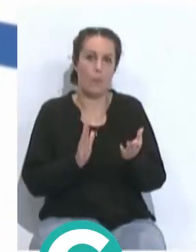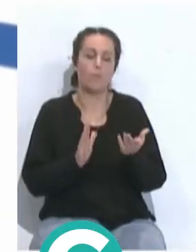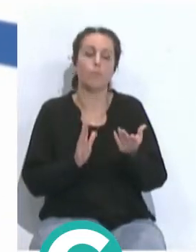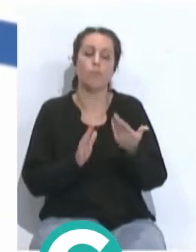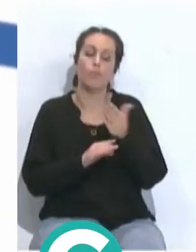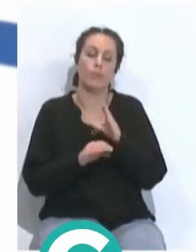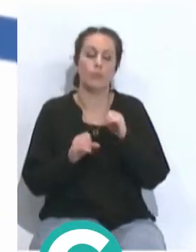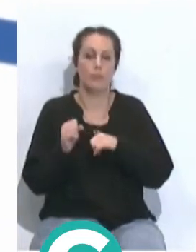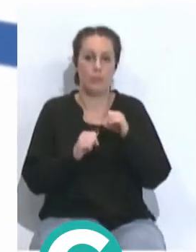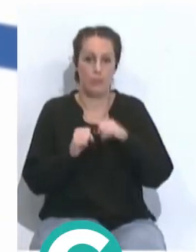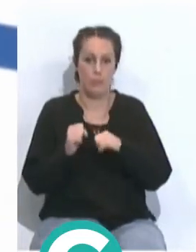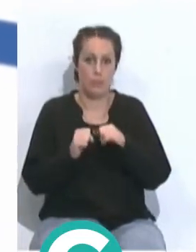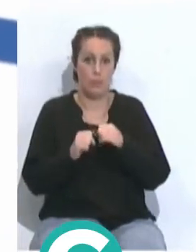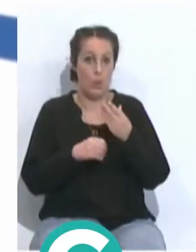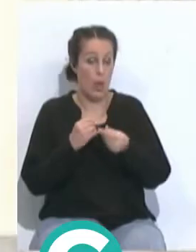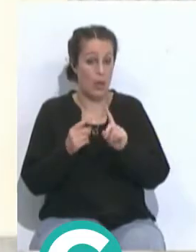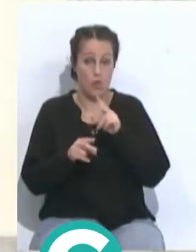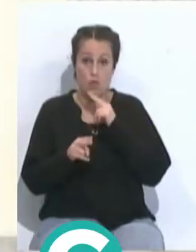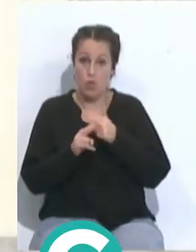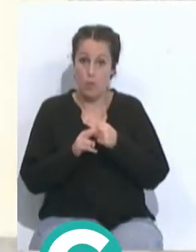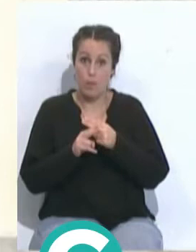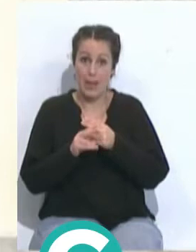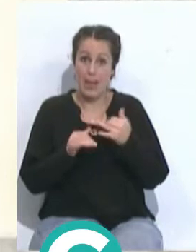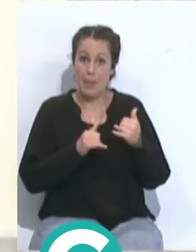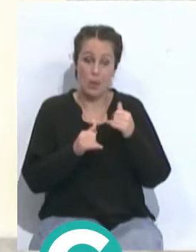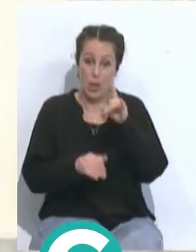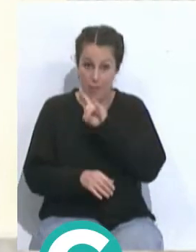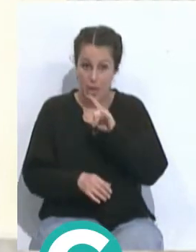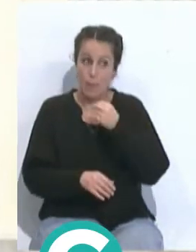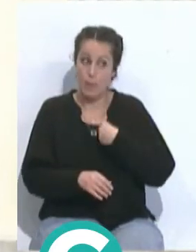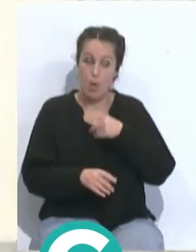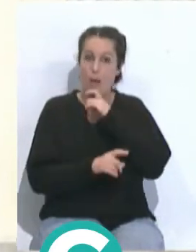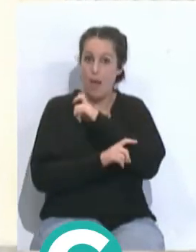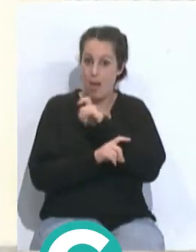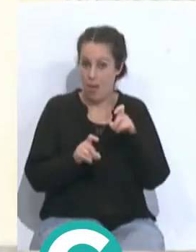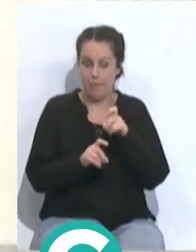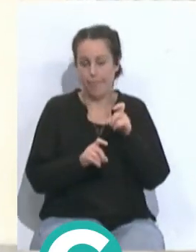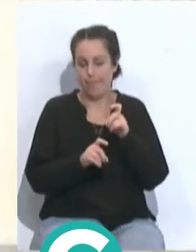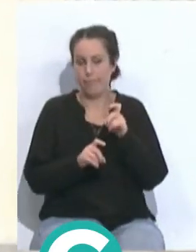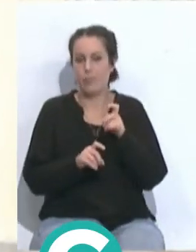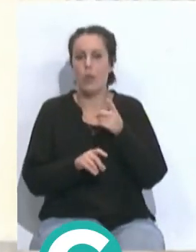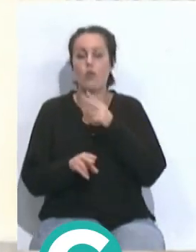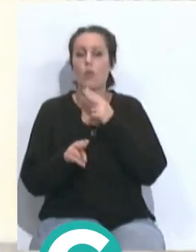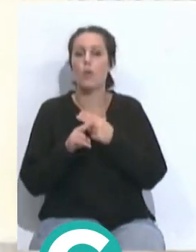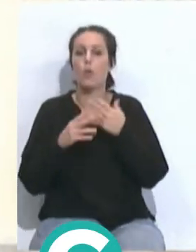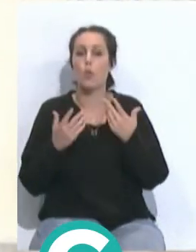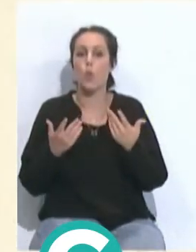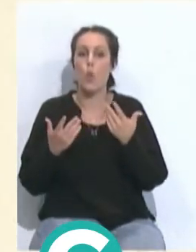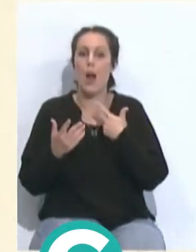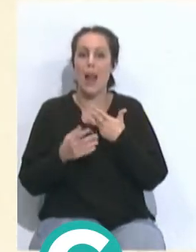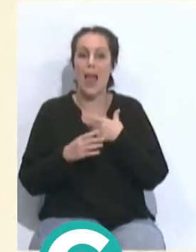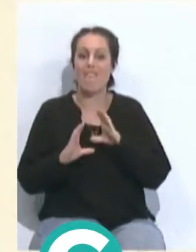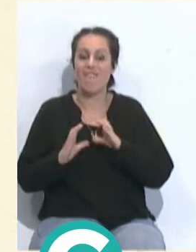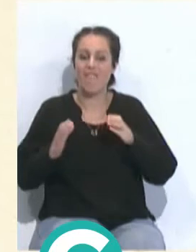se presenta al concurso. No lo hará con el nombre del Caminito del Falla, que es el que anunció inicialmente, sí lo hará con el nombre de La